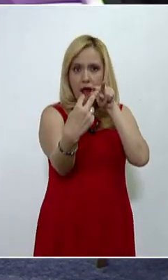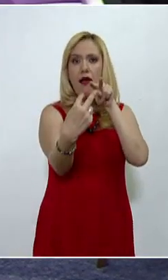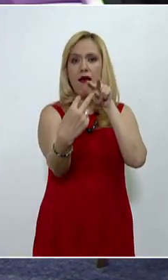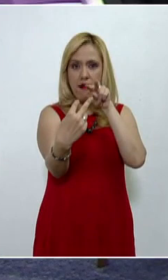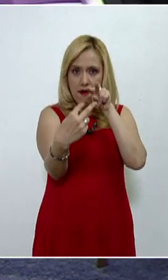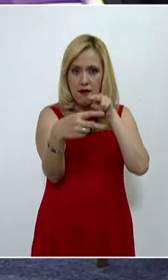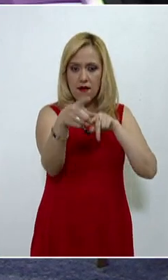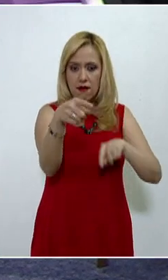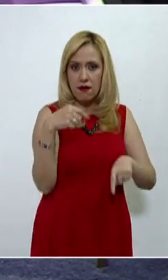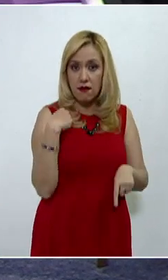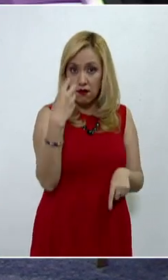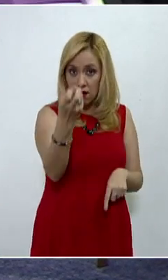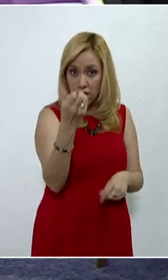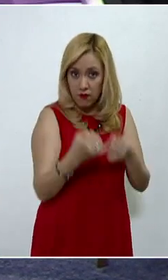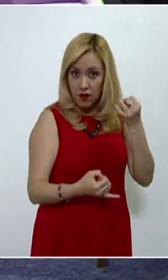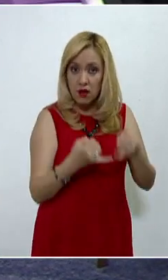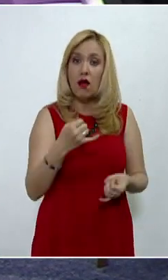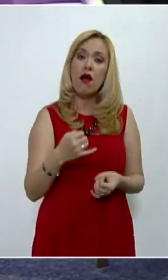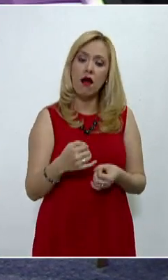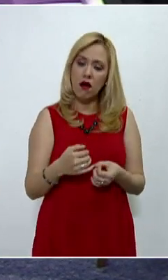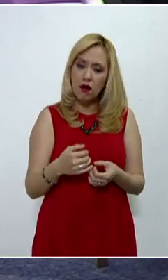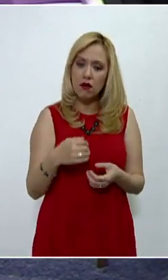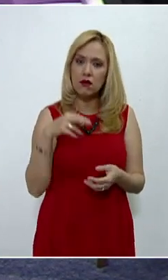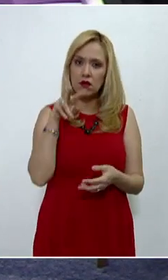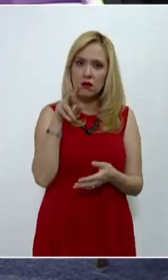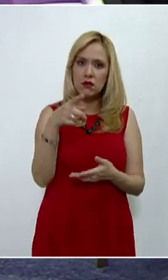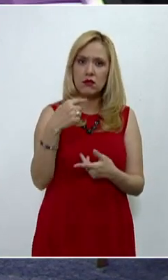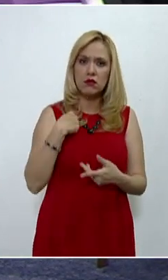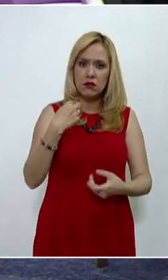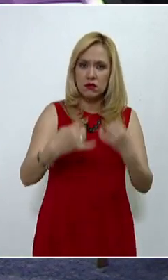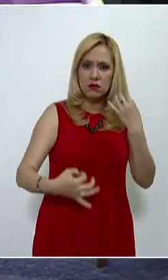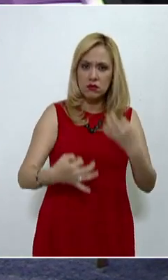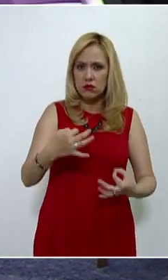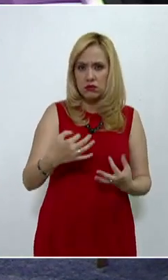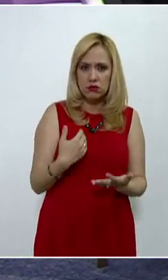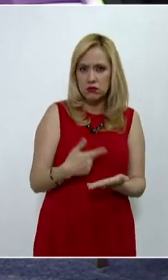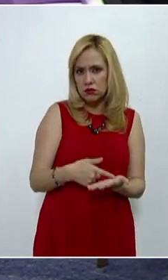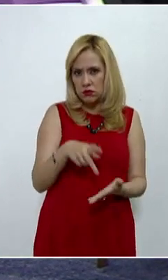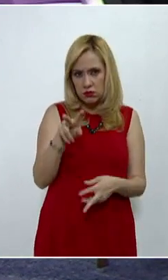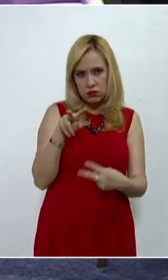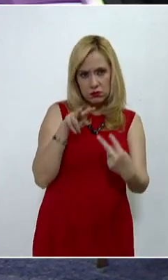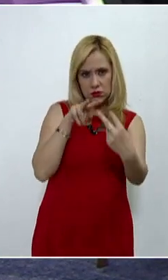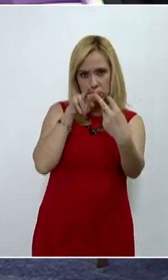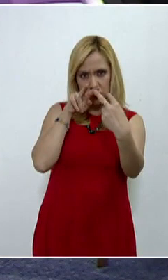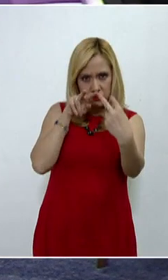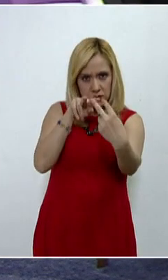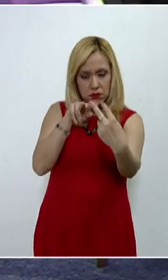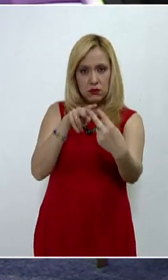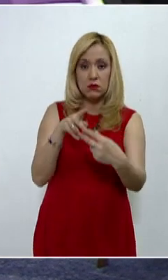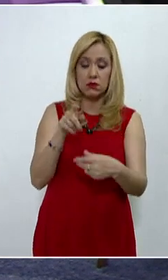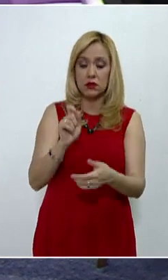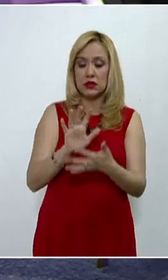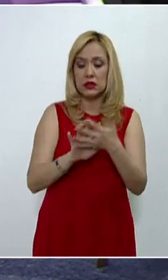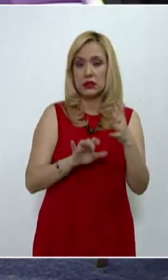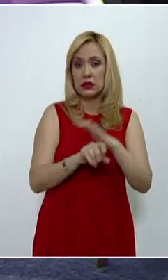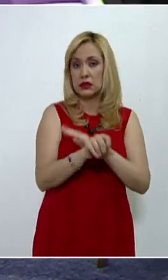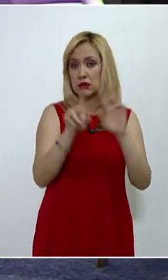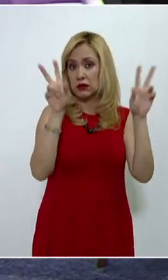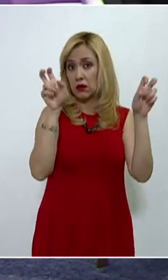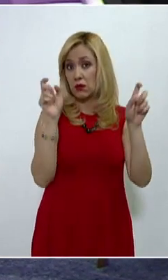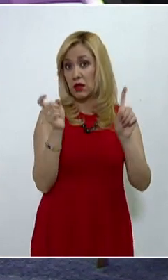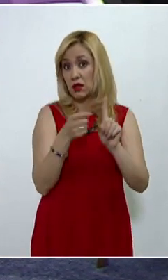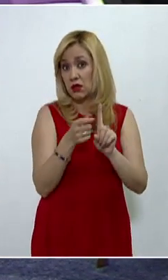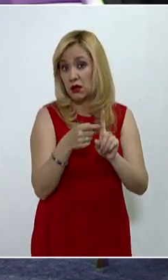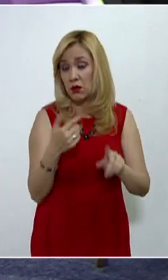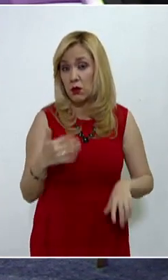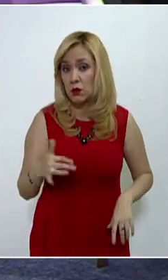recursos del Estado para afrontar el problema de la criminalidad, ¿no? O sea, en materia penal. Entonces,